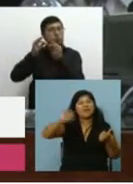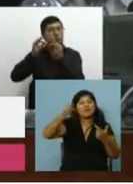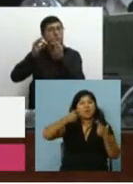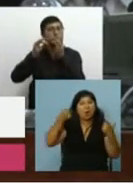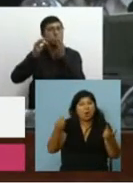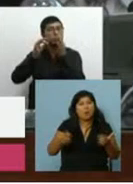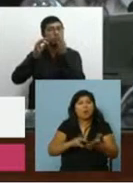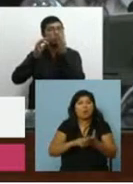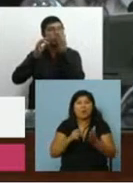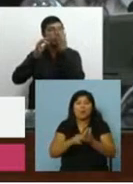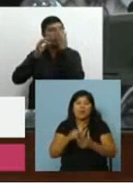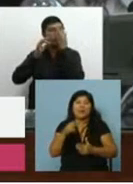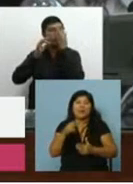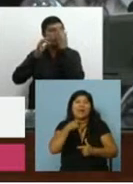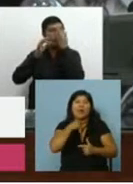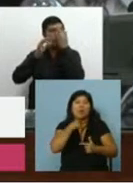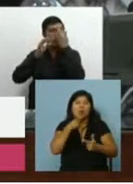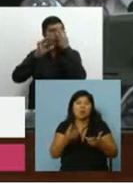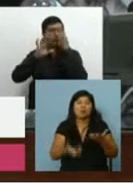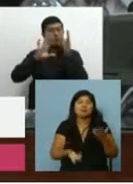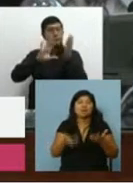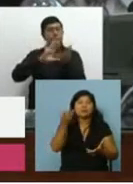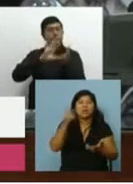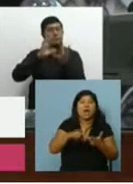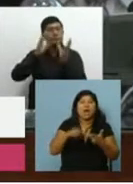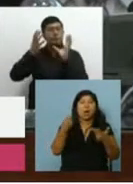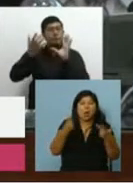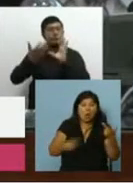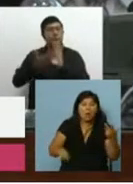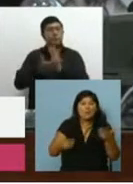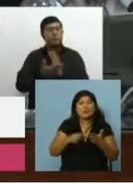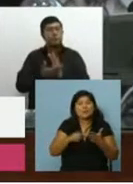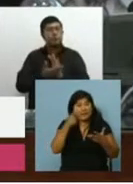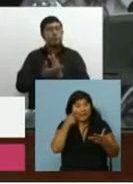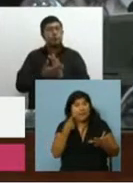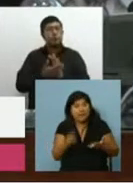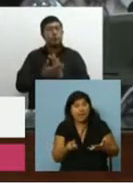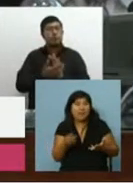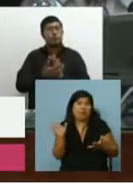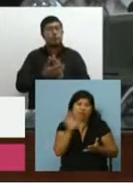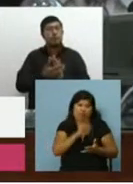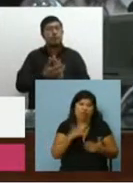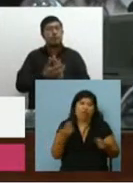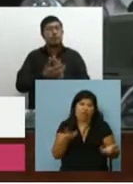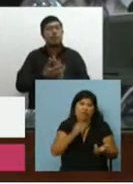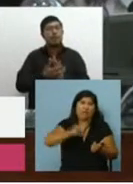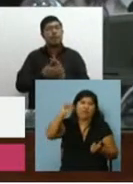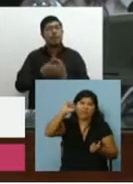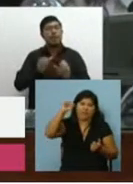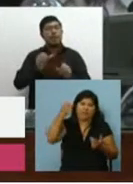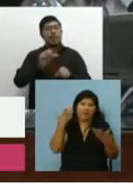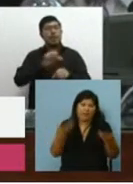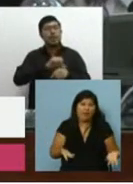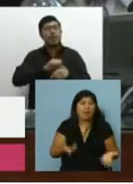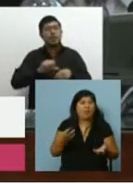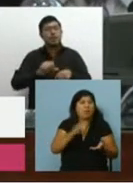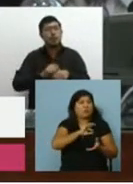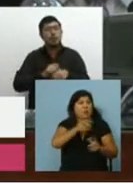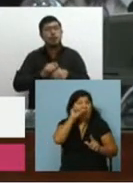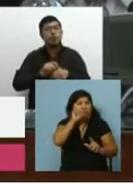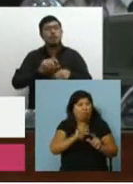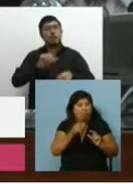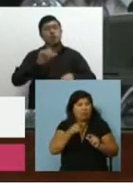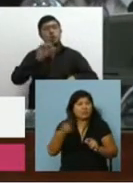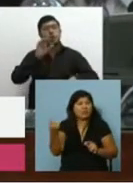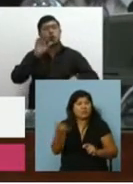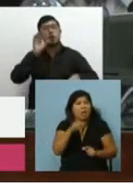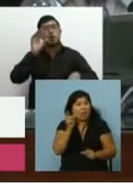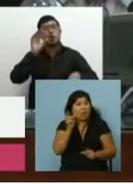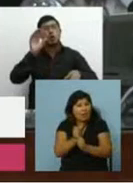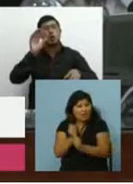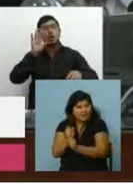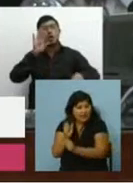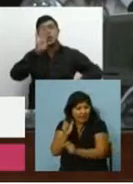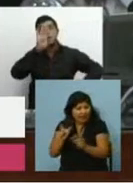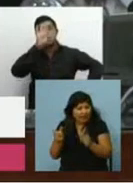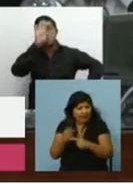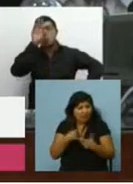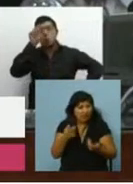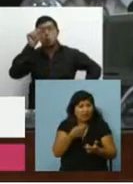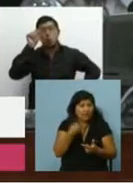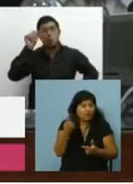estamos viendo todos los días, la pérdida del poder adquisitivo, no solo de los trabajadores estatales, sino de los trabajadores